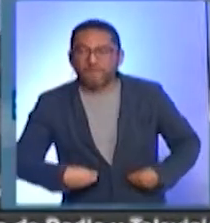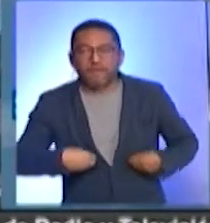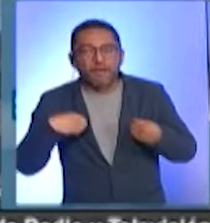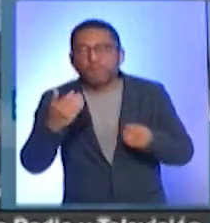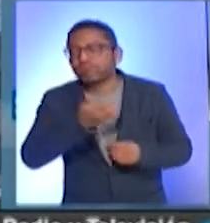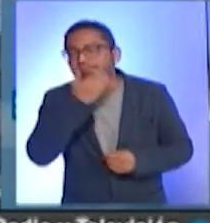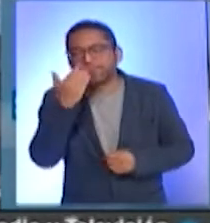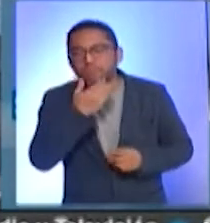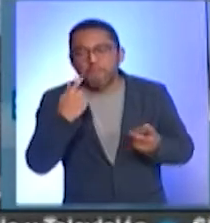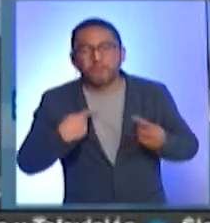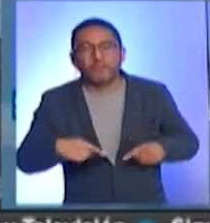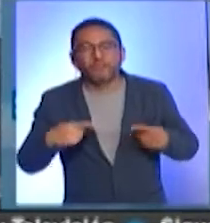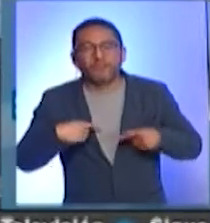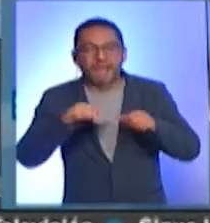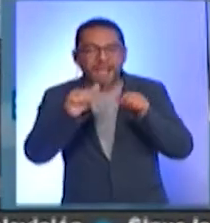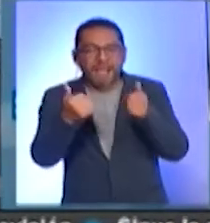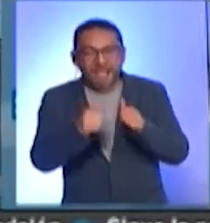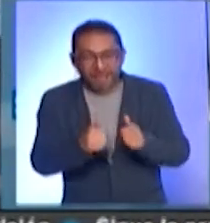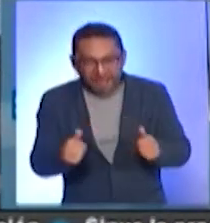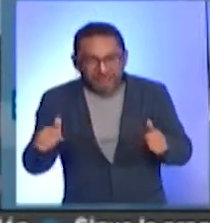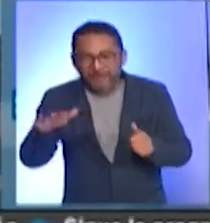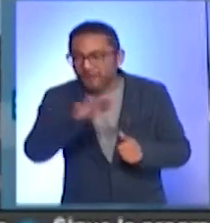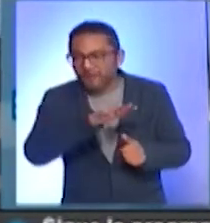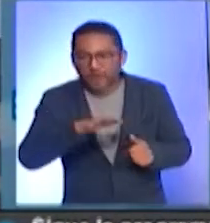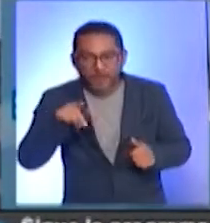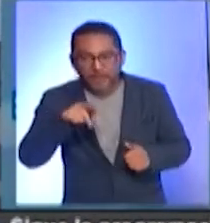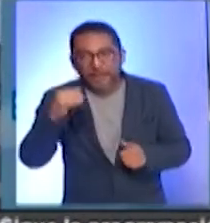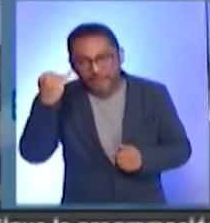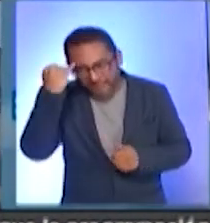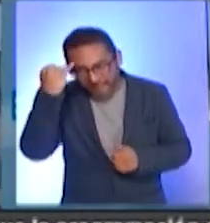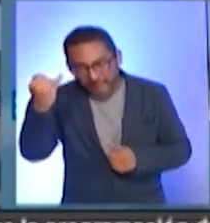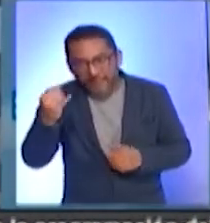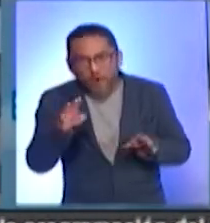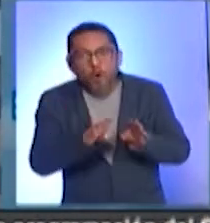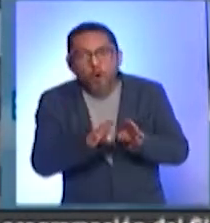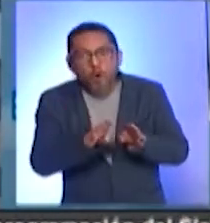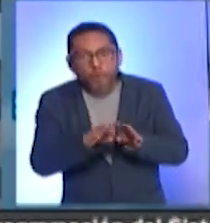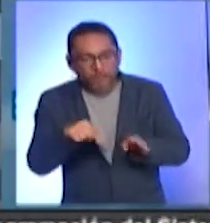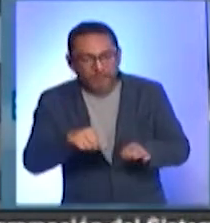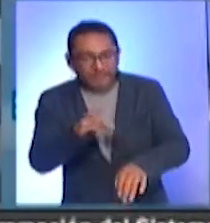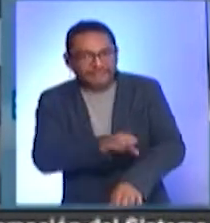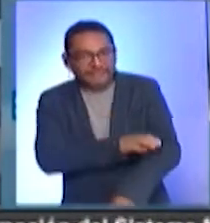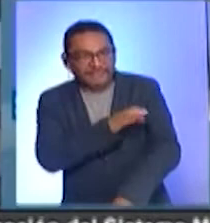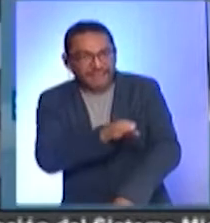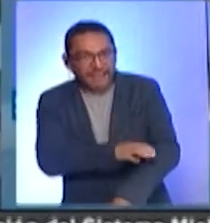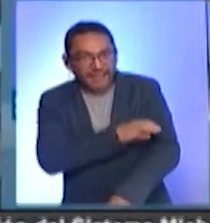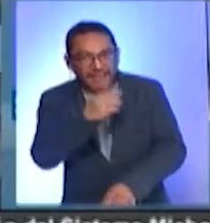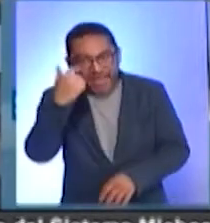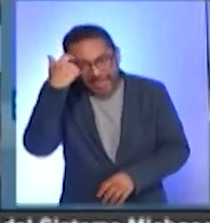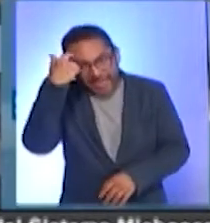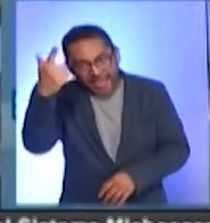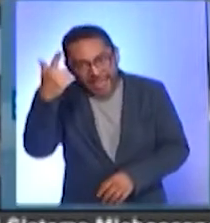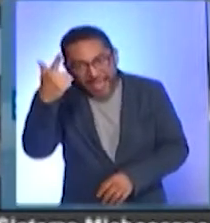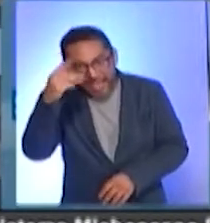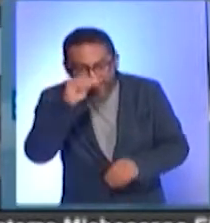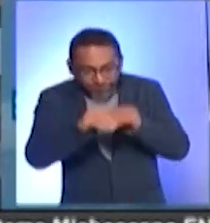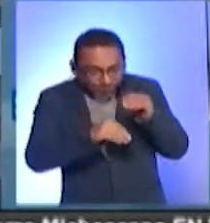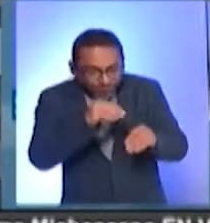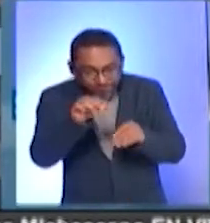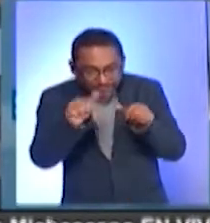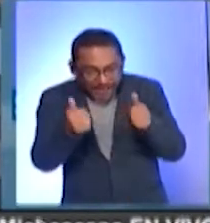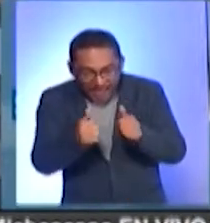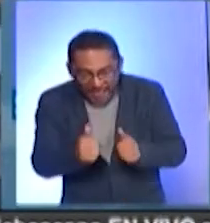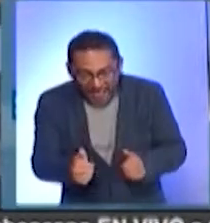en todo el nuevo entierro de las ideas y la energía creativa de la que son los objetos